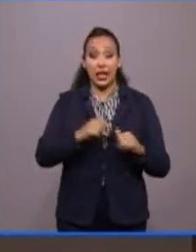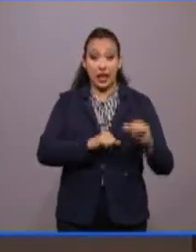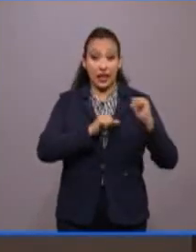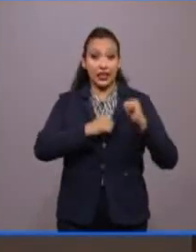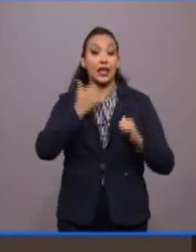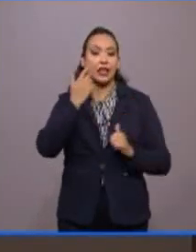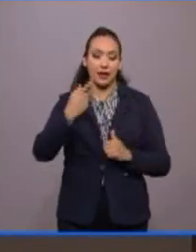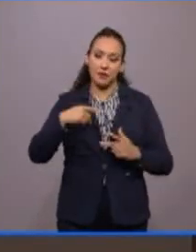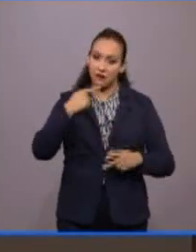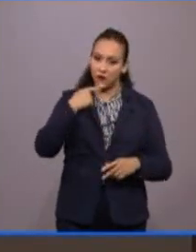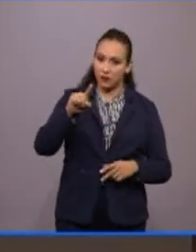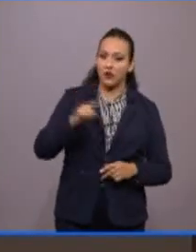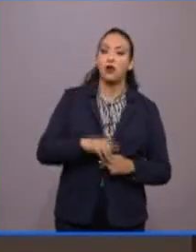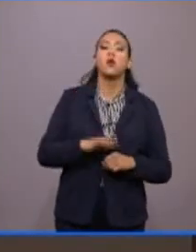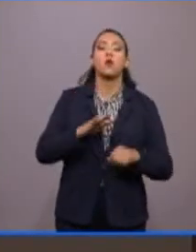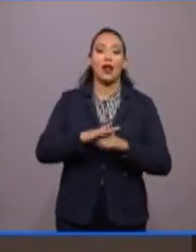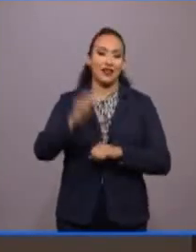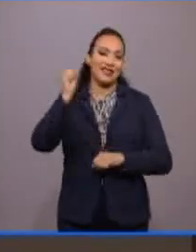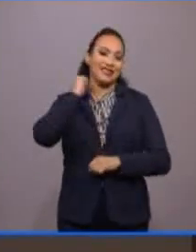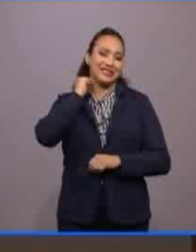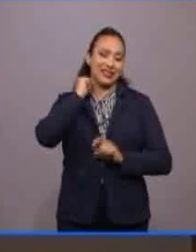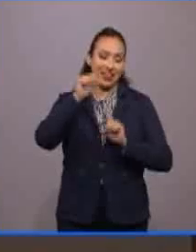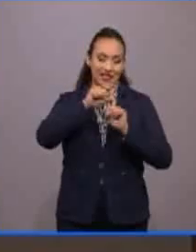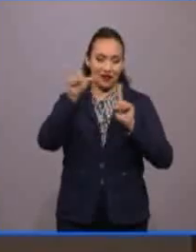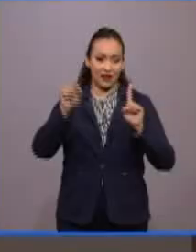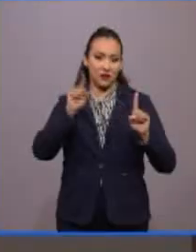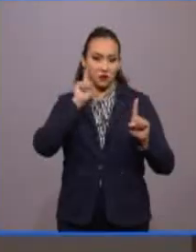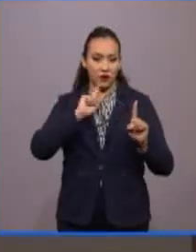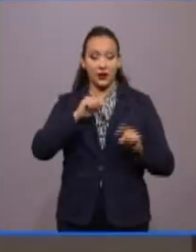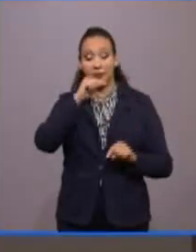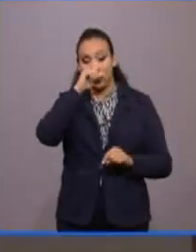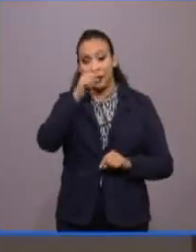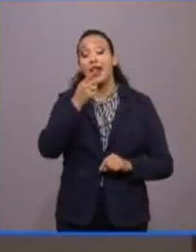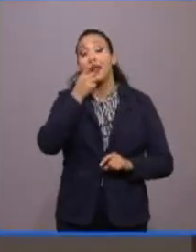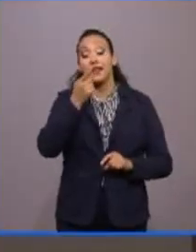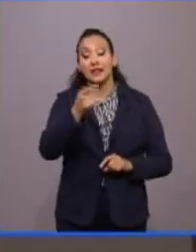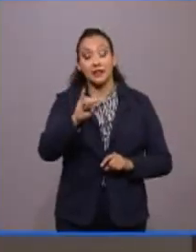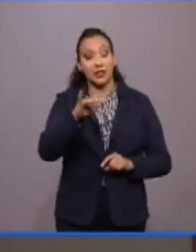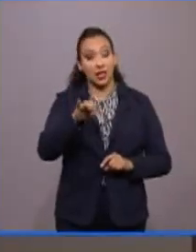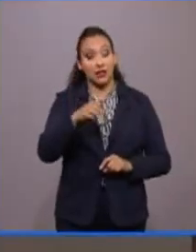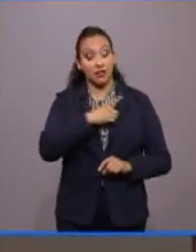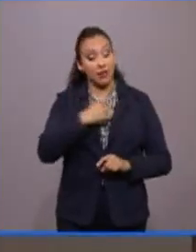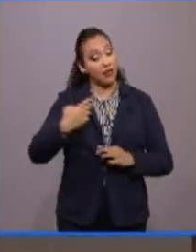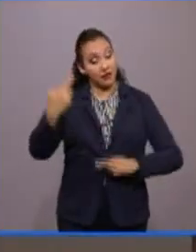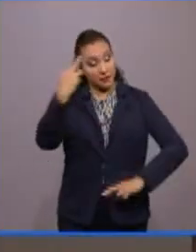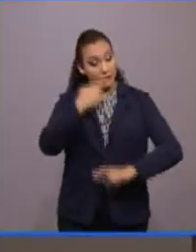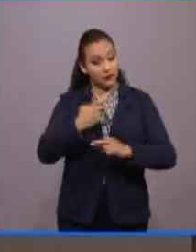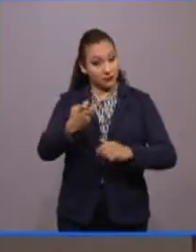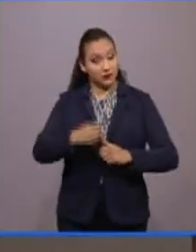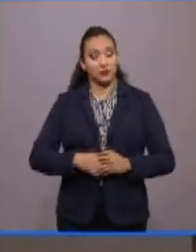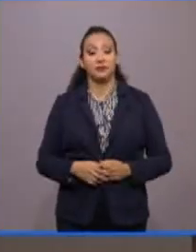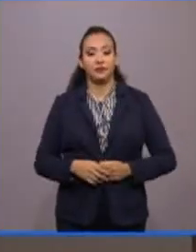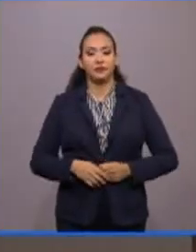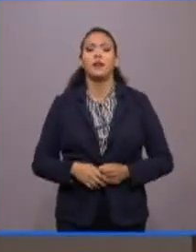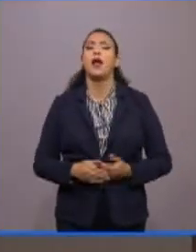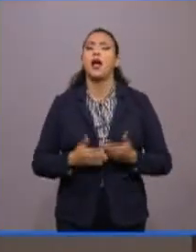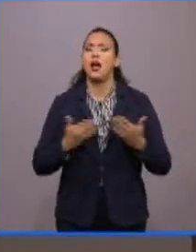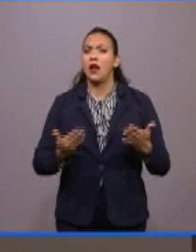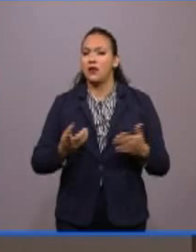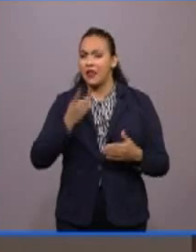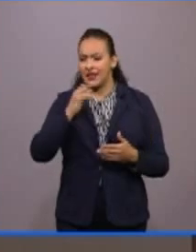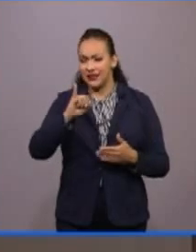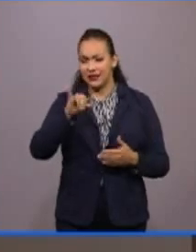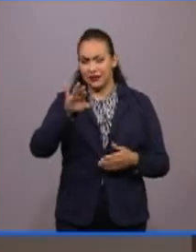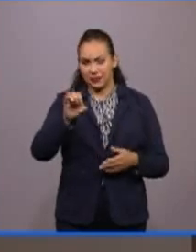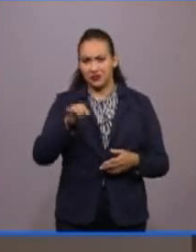la denunciada, que es el de senadora de la República, corresponde al INE resolver la queja planteada. Asimismo, estima que el